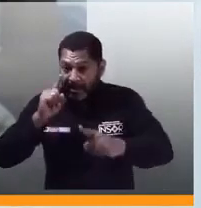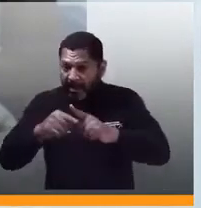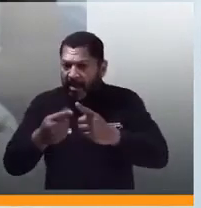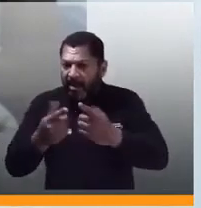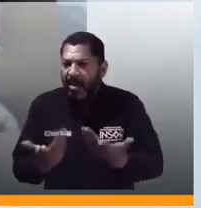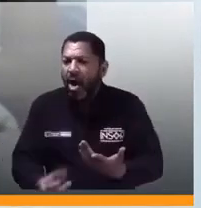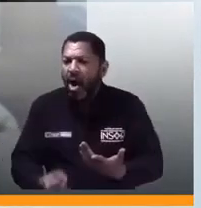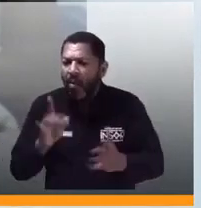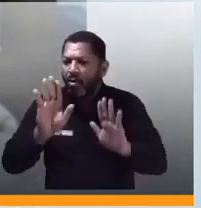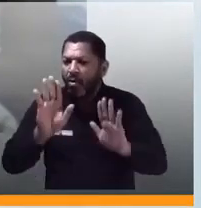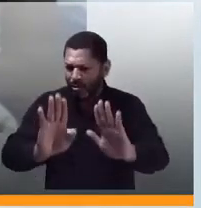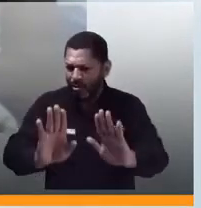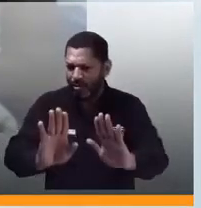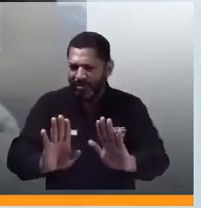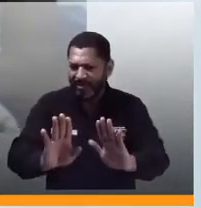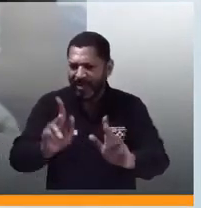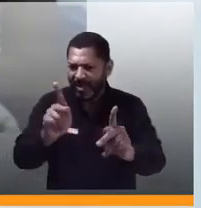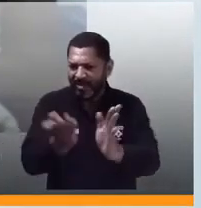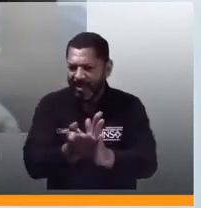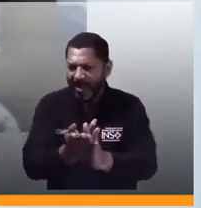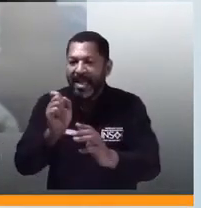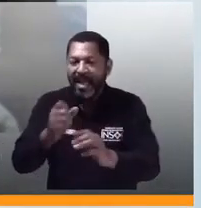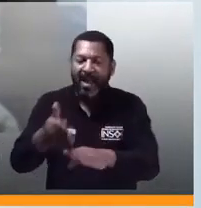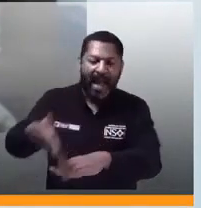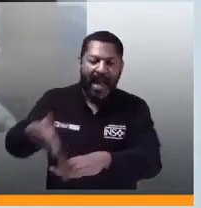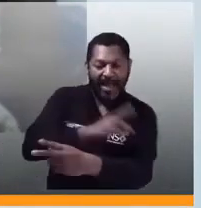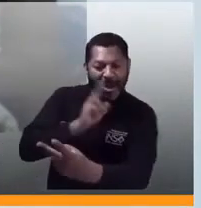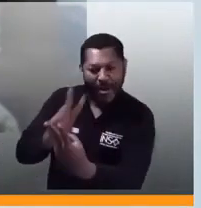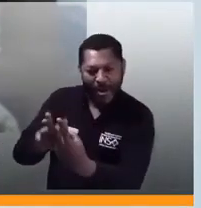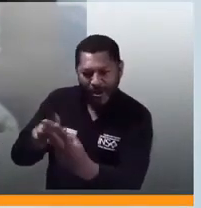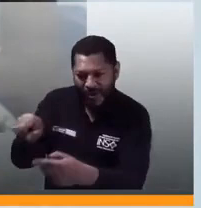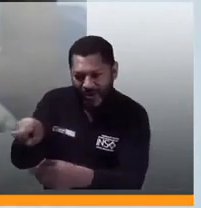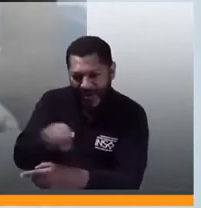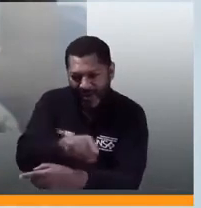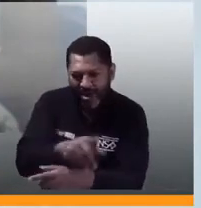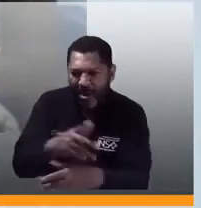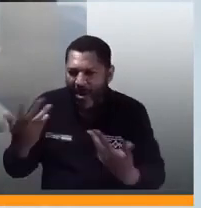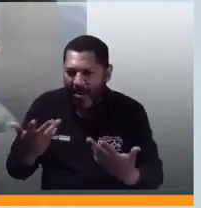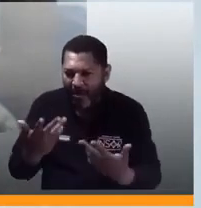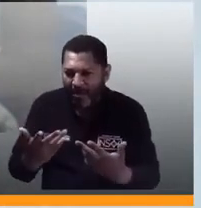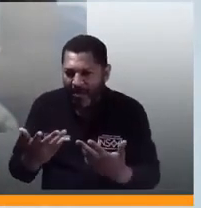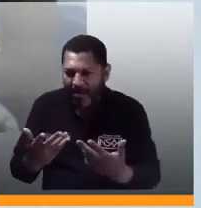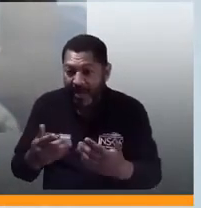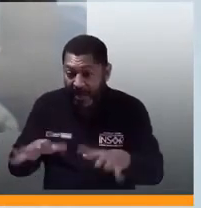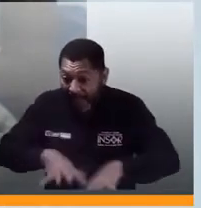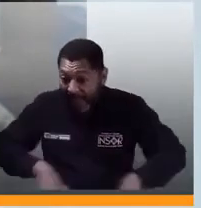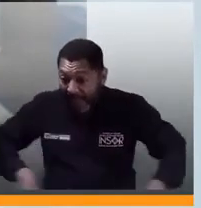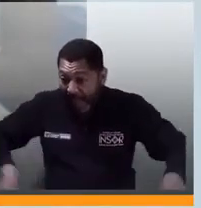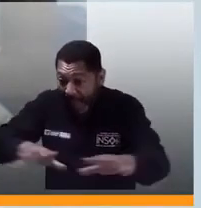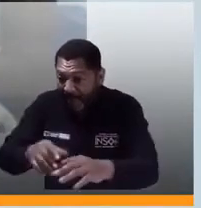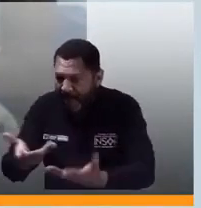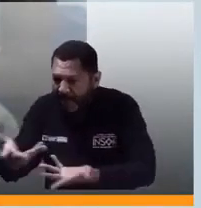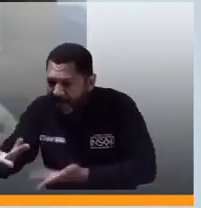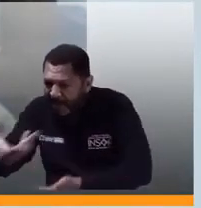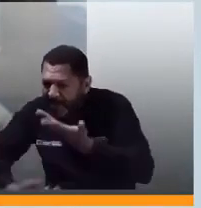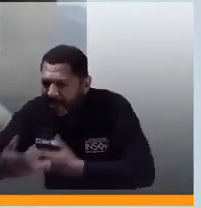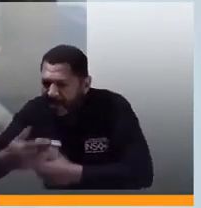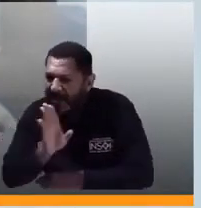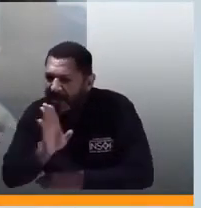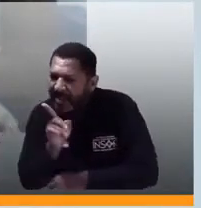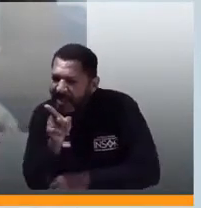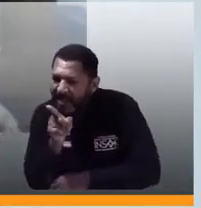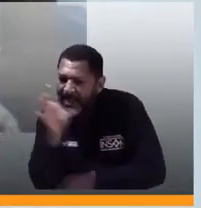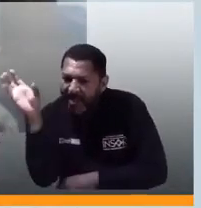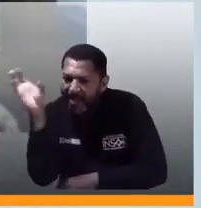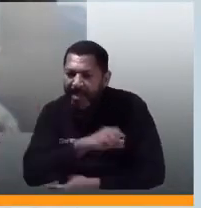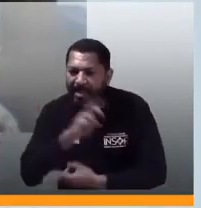de manera previa es importante, pero hay que conocerlos más en el escenario. Y de eso depende la